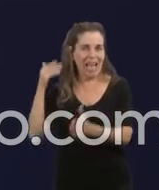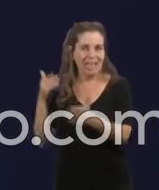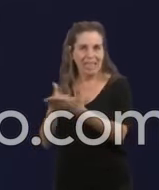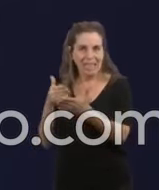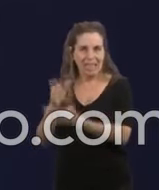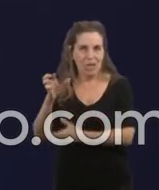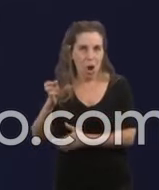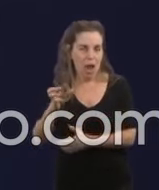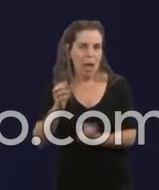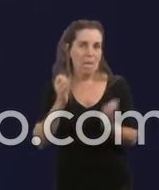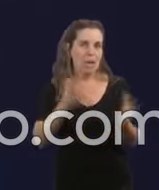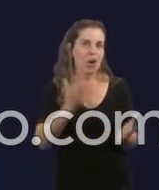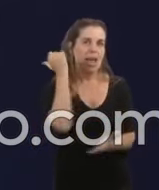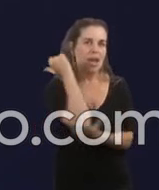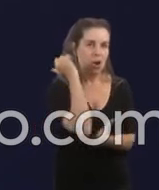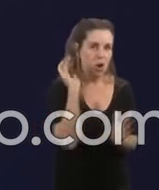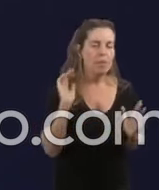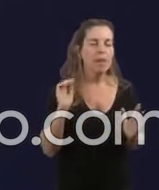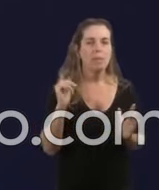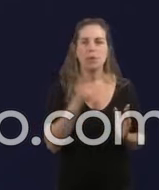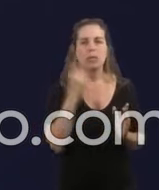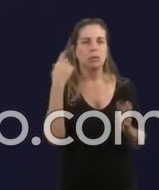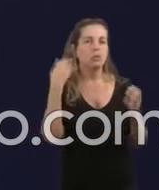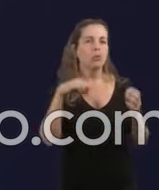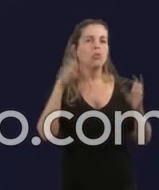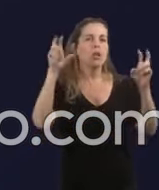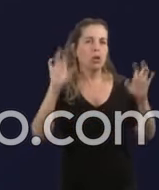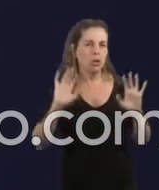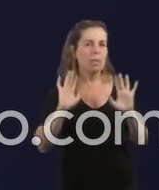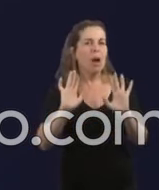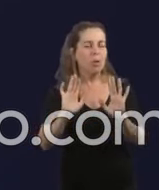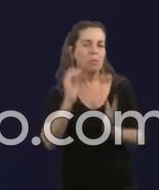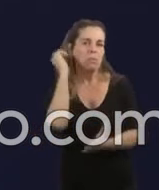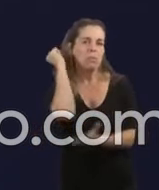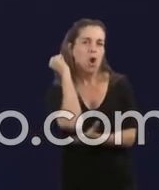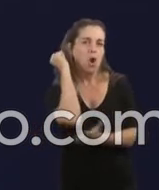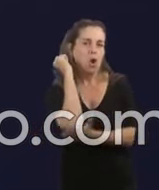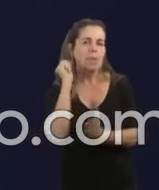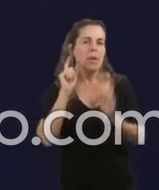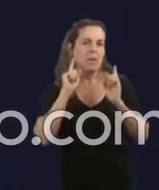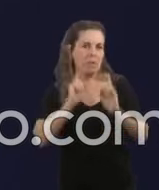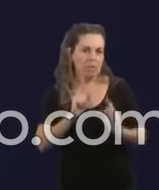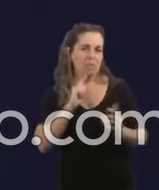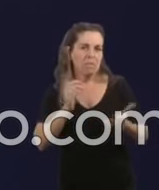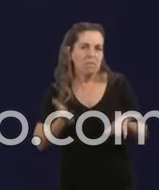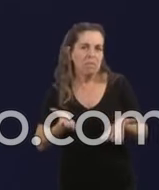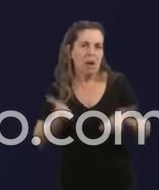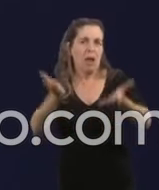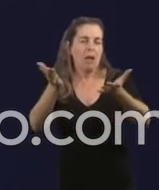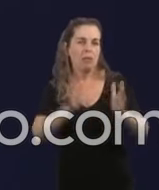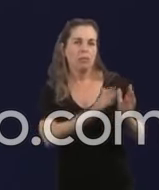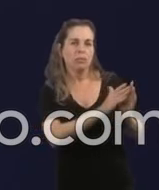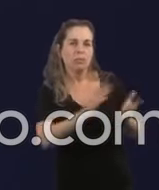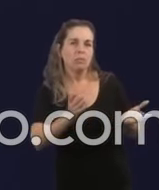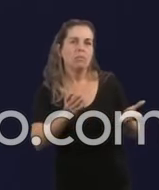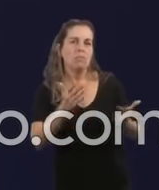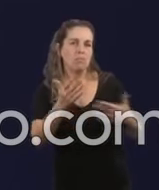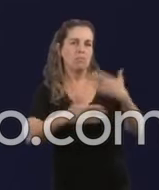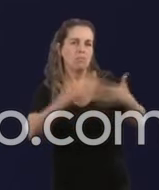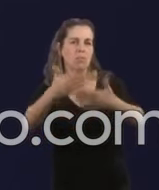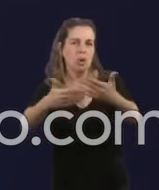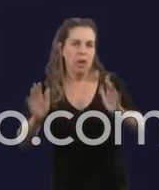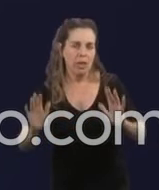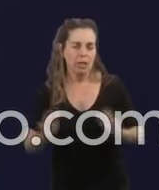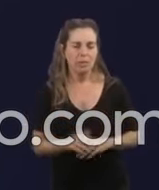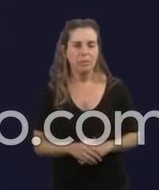procesos económicos pero pero claramente se puede crecer y se va a seguir creciendo Y te digo y va a llegar un punto que te va a pasar desapercibido